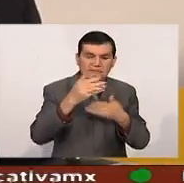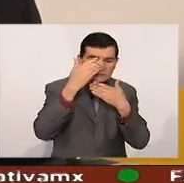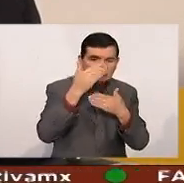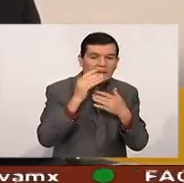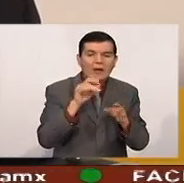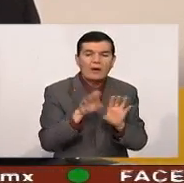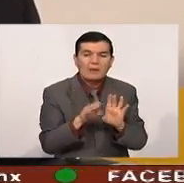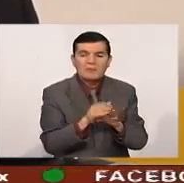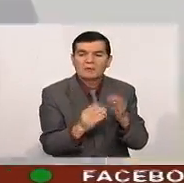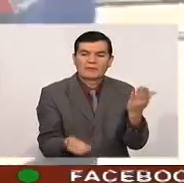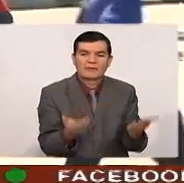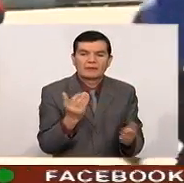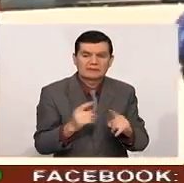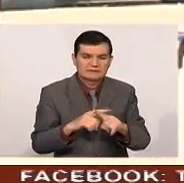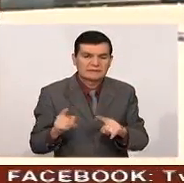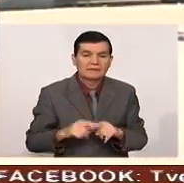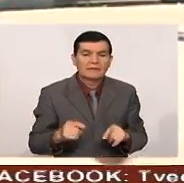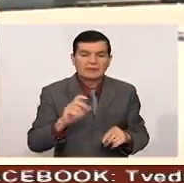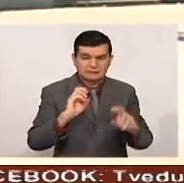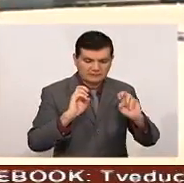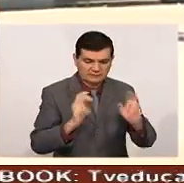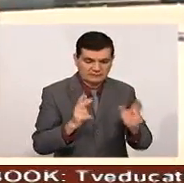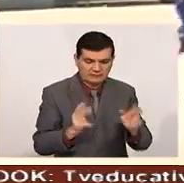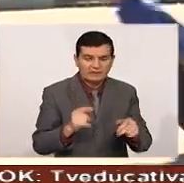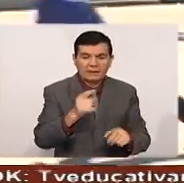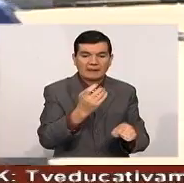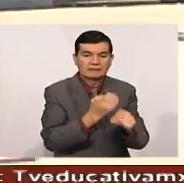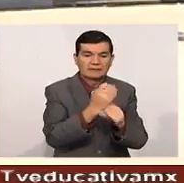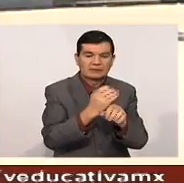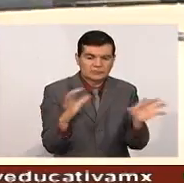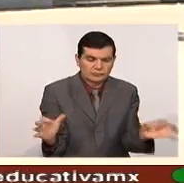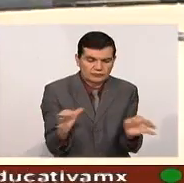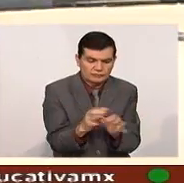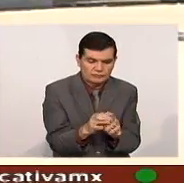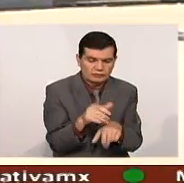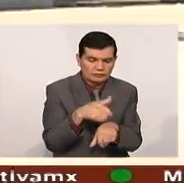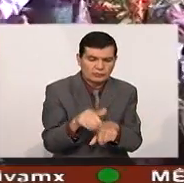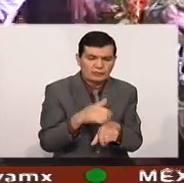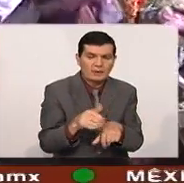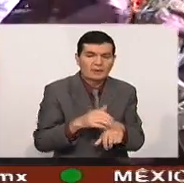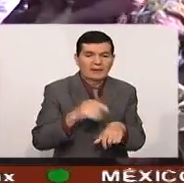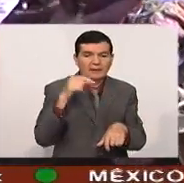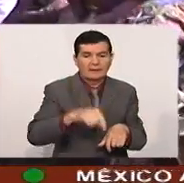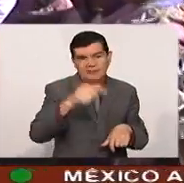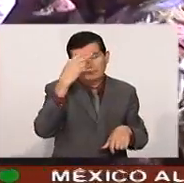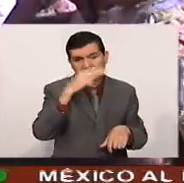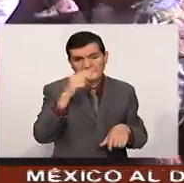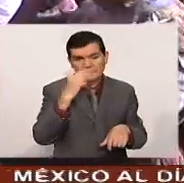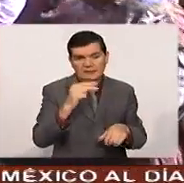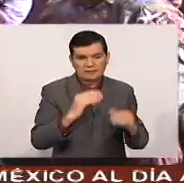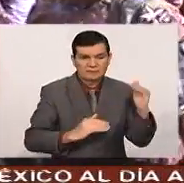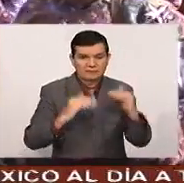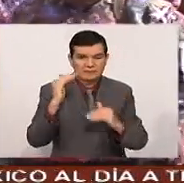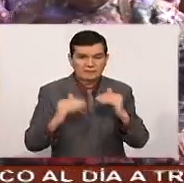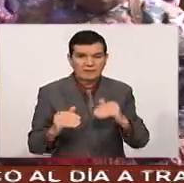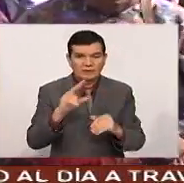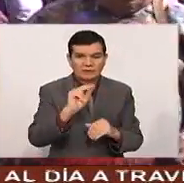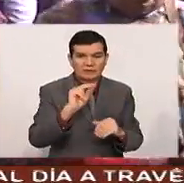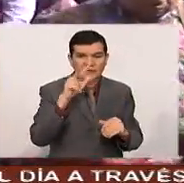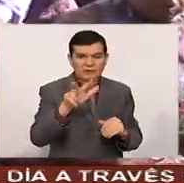hecho ninguna diferencia. Chiapas es el estado con el menor porcentaje de católicos en México. La media nacional es